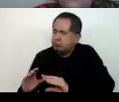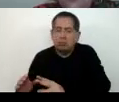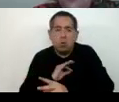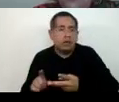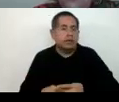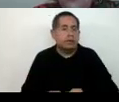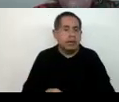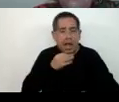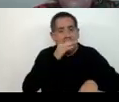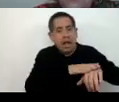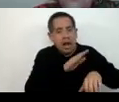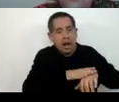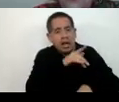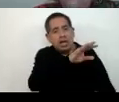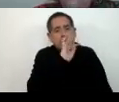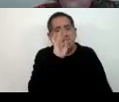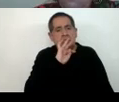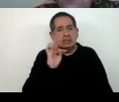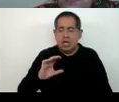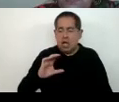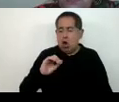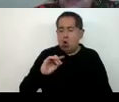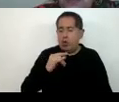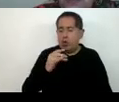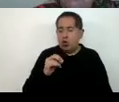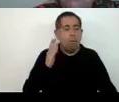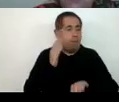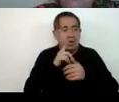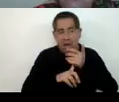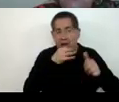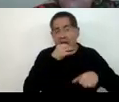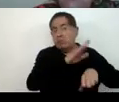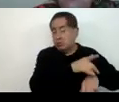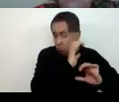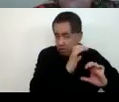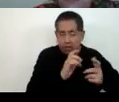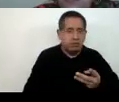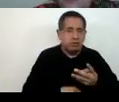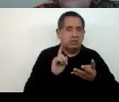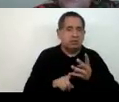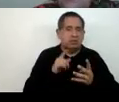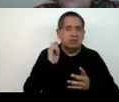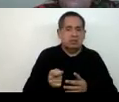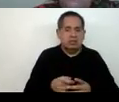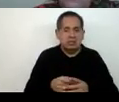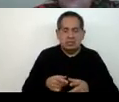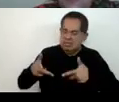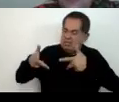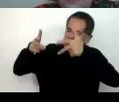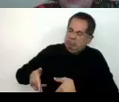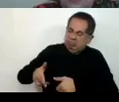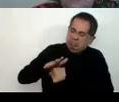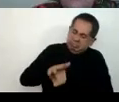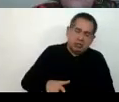personal de salud sobre la modificación al Código Penal y poner fin de manera inmediata a la esterilización